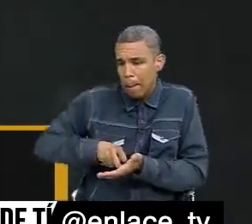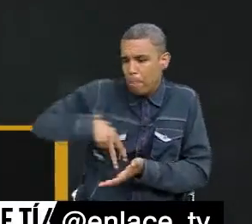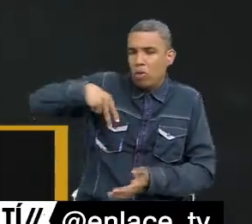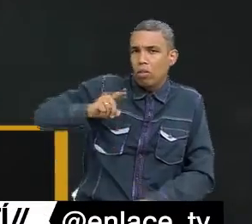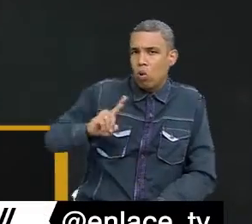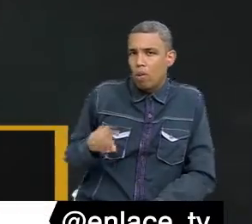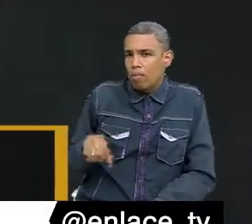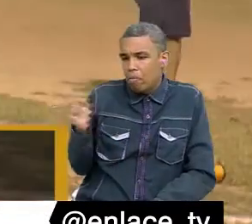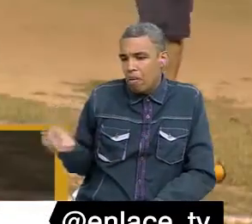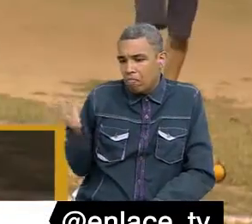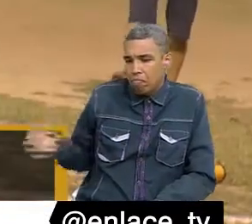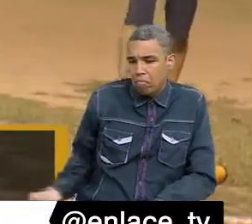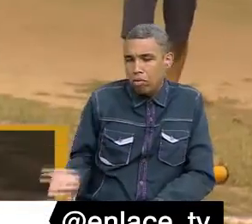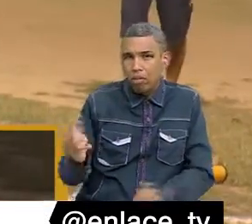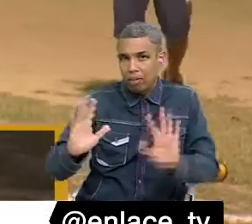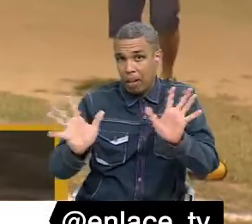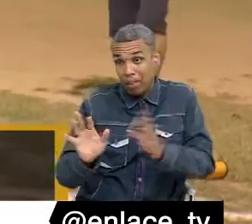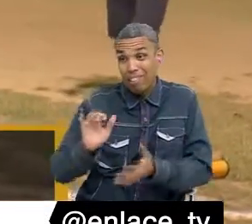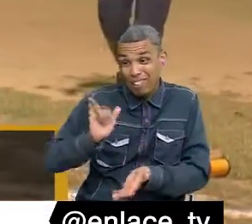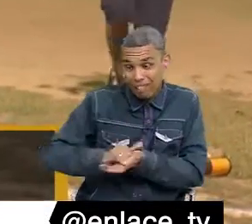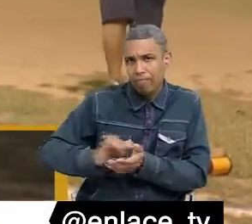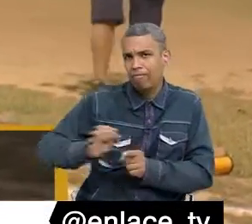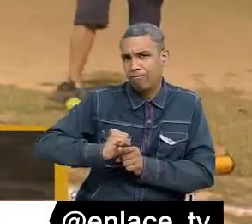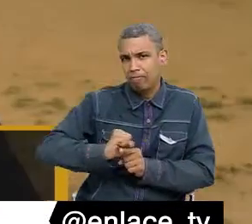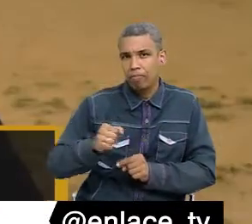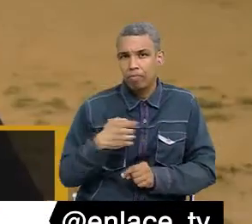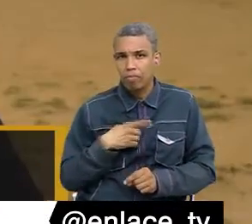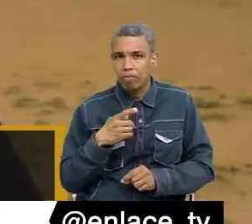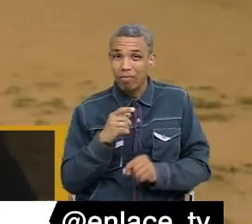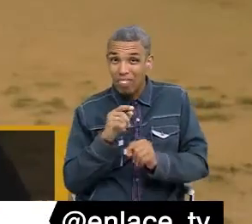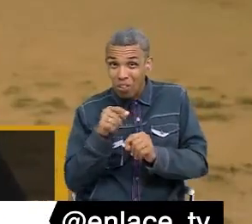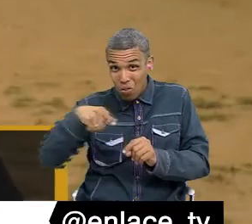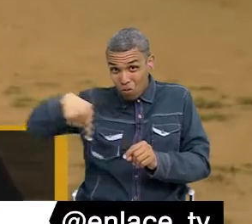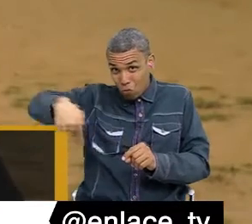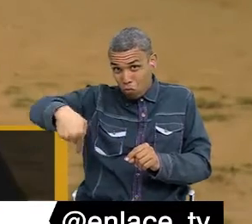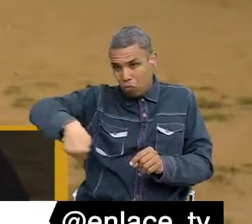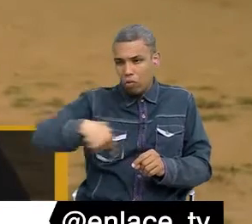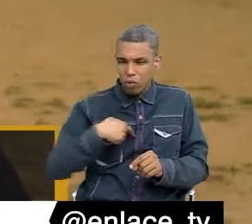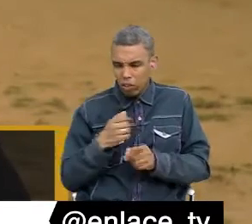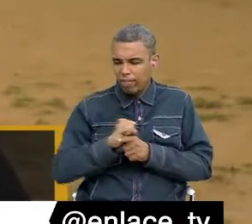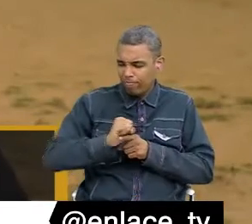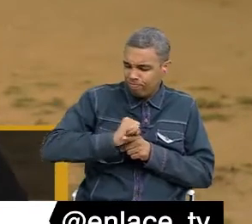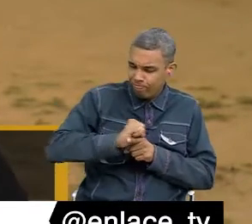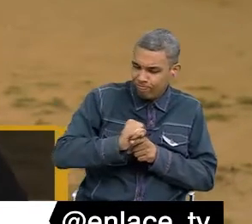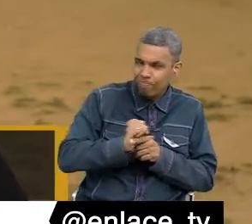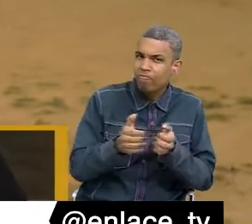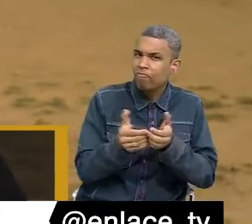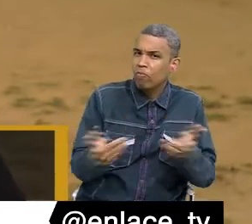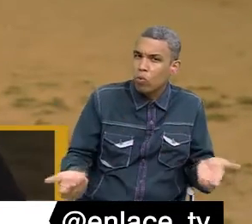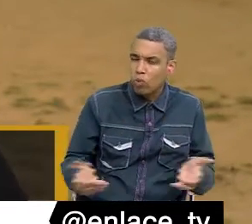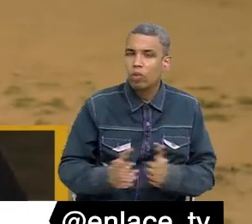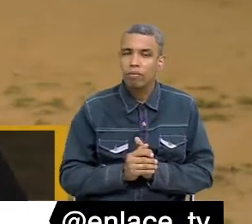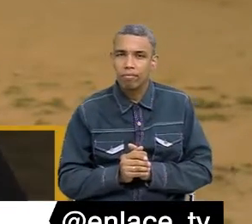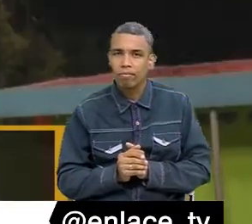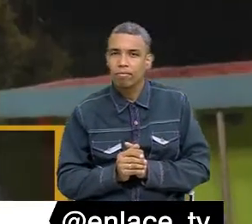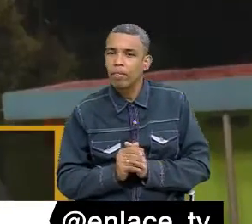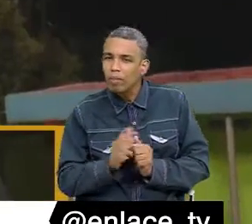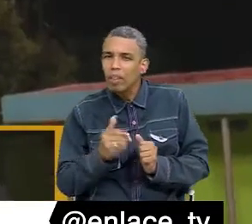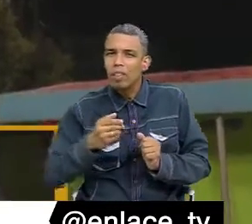entrenamiento, Enlace Noticias se encontró con un trabajo especial. Bueno, hoy estuvimos trabajando lo que es un poquito de mecánica para que los